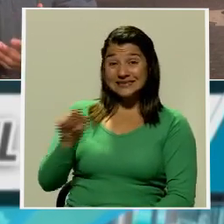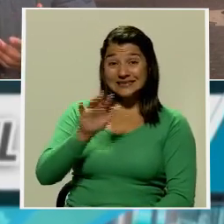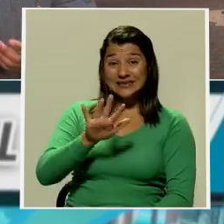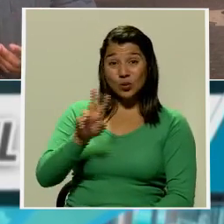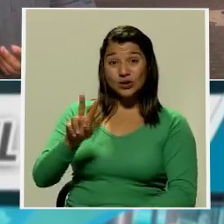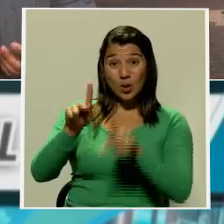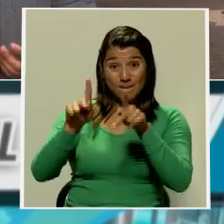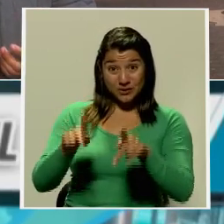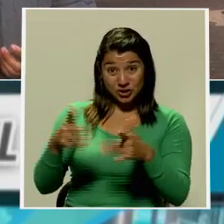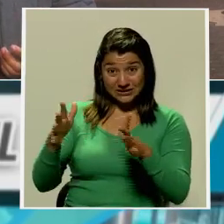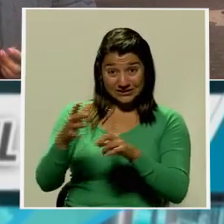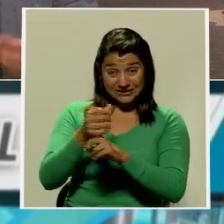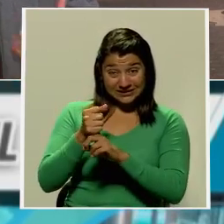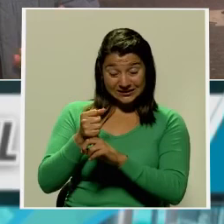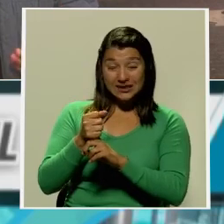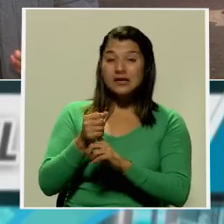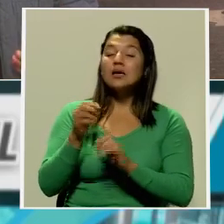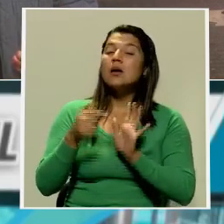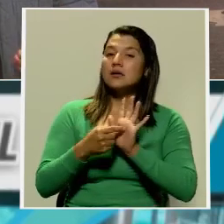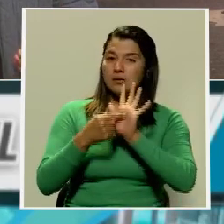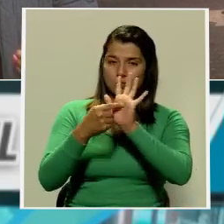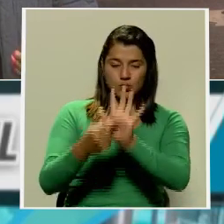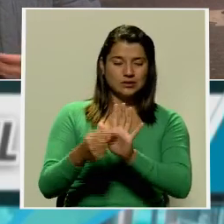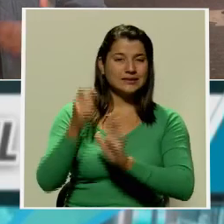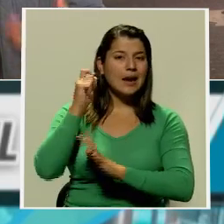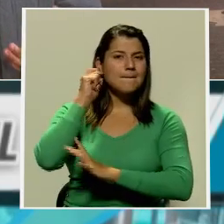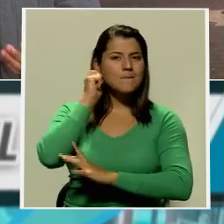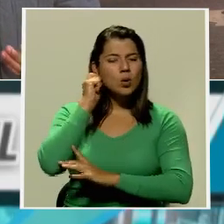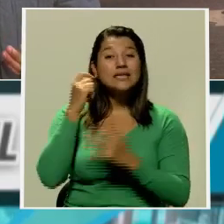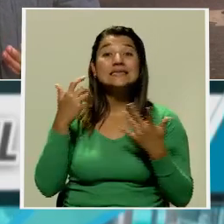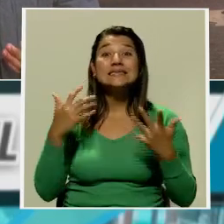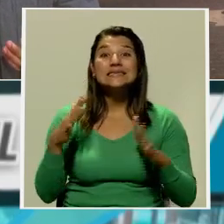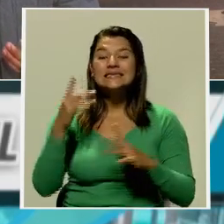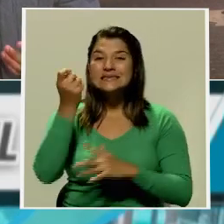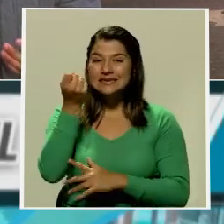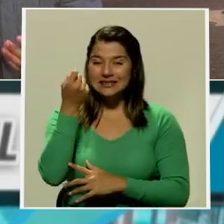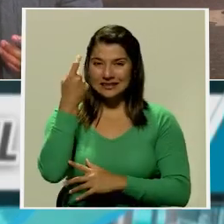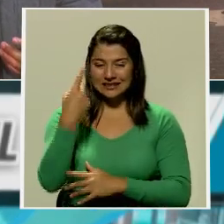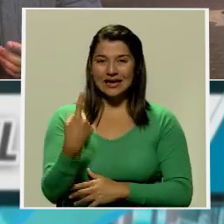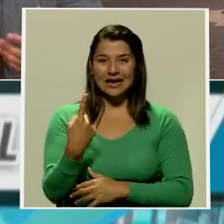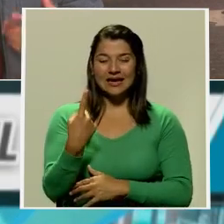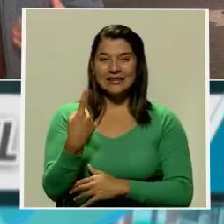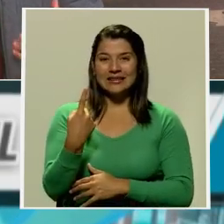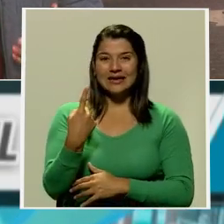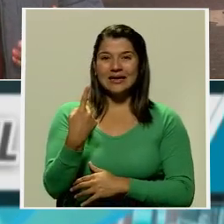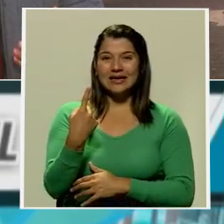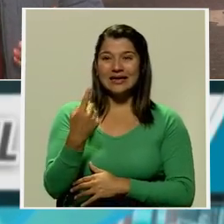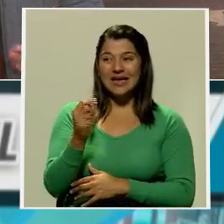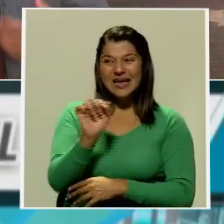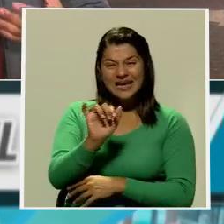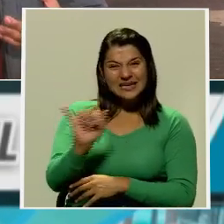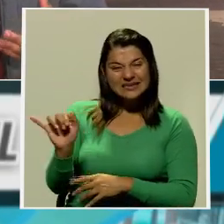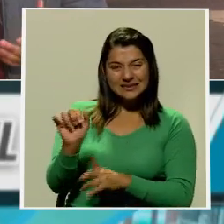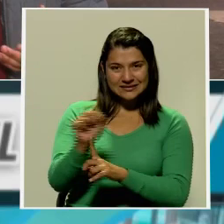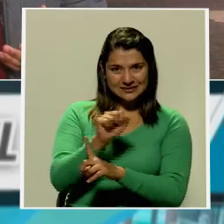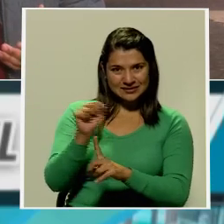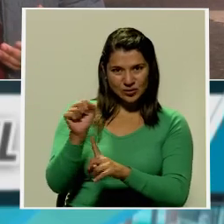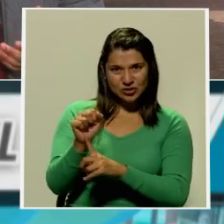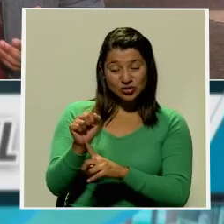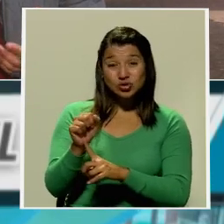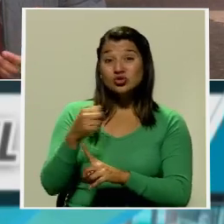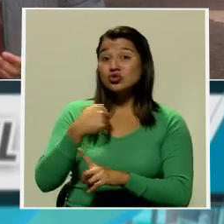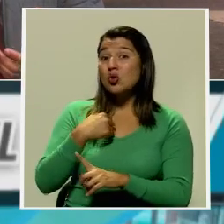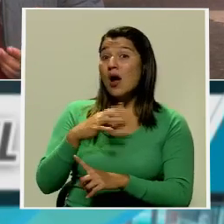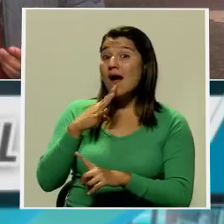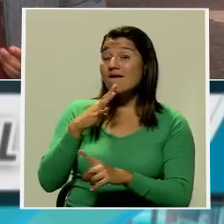se demuestra que las mujeres están entendiendo de ese tipo de hechos, que también lo conversaba con ella